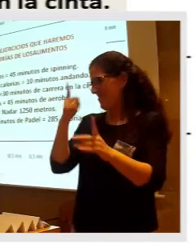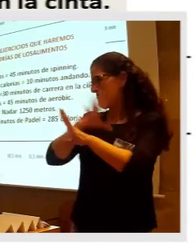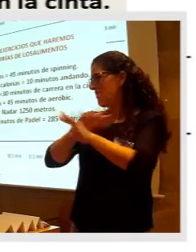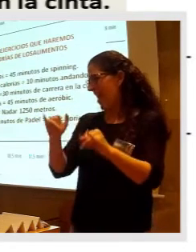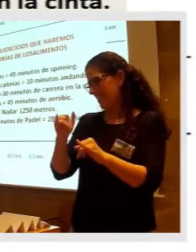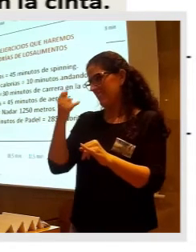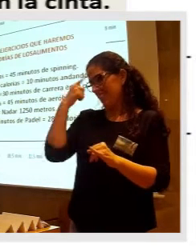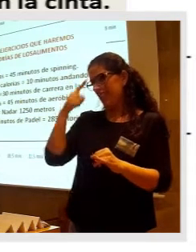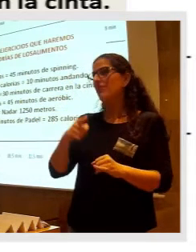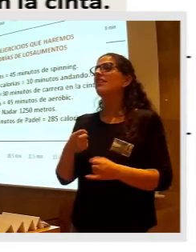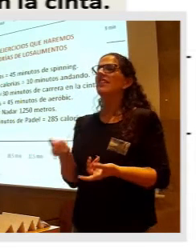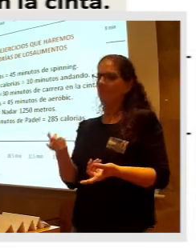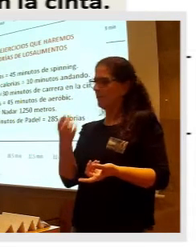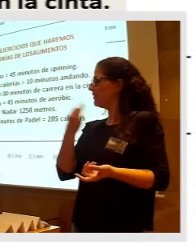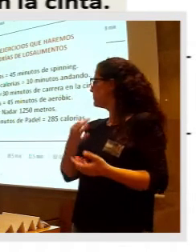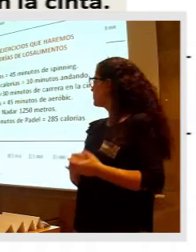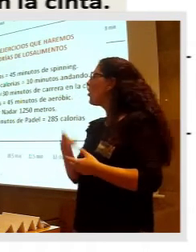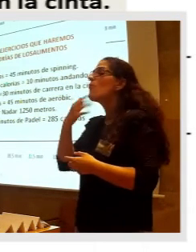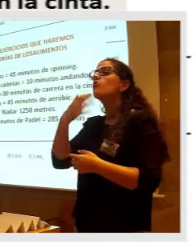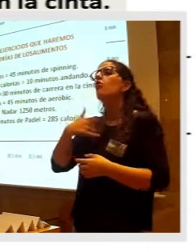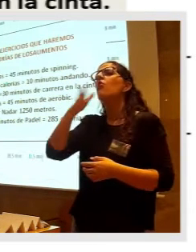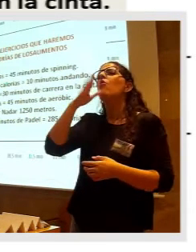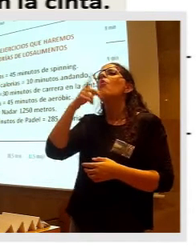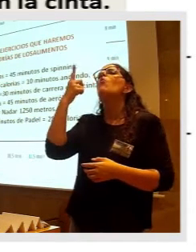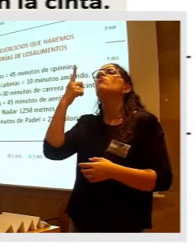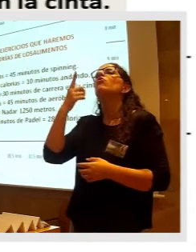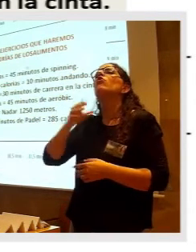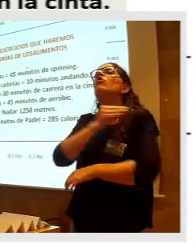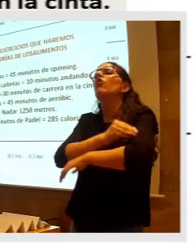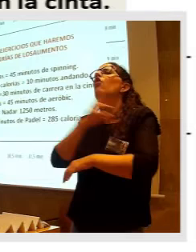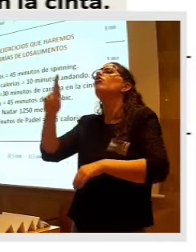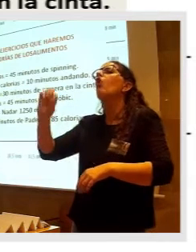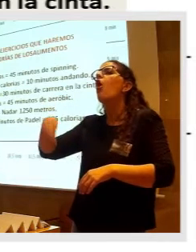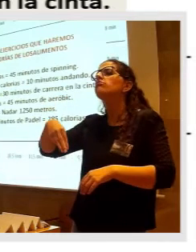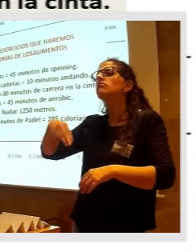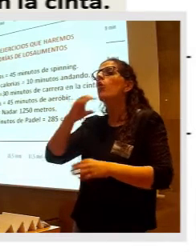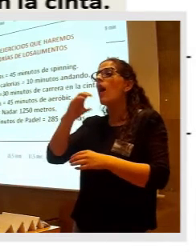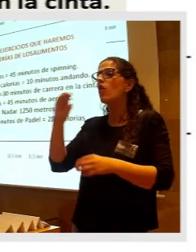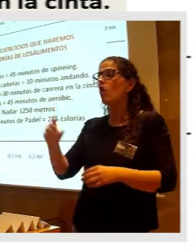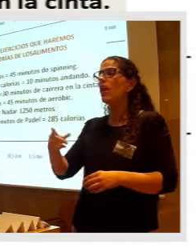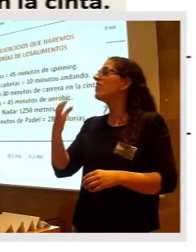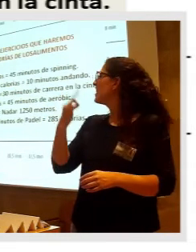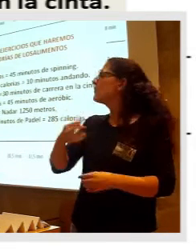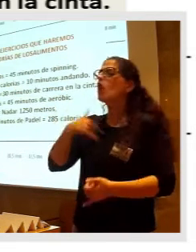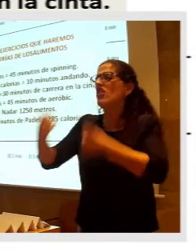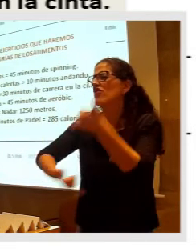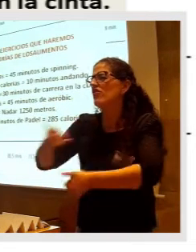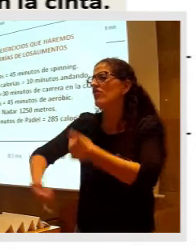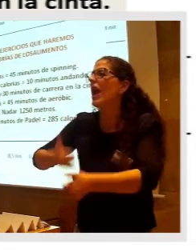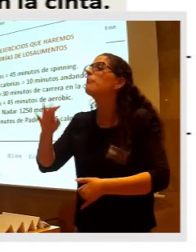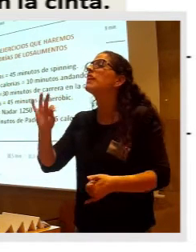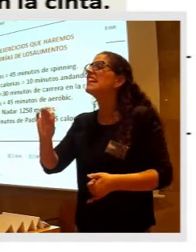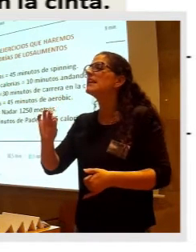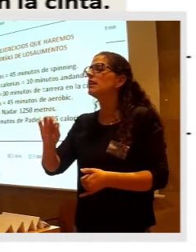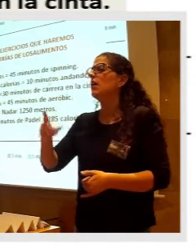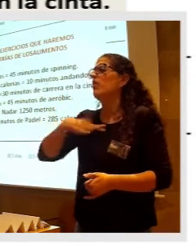nuestros jóvenes, tomarse un ron con Coca-Cola, tendríamos que hacer 45 minutos de spinning. Una palmera de chocolate, que nos la tomamos en el café,